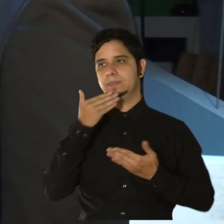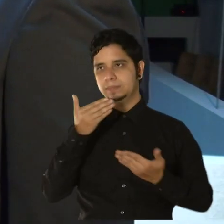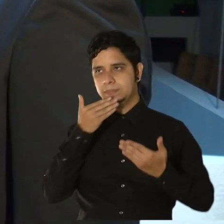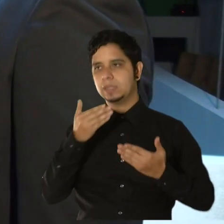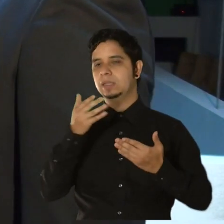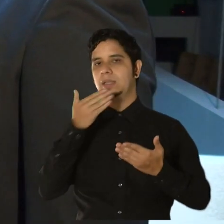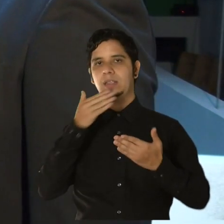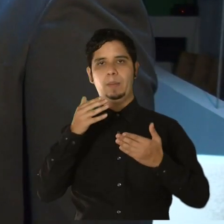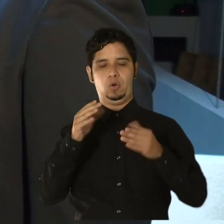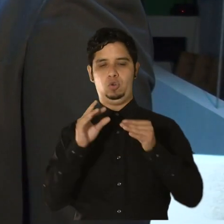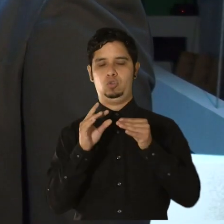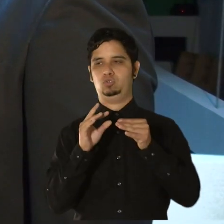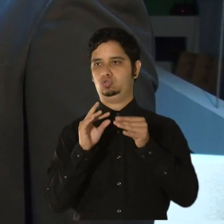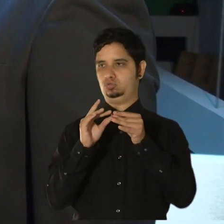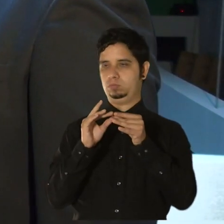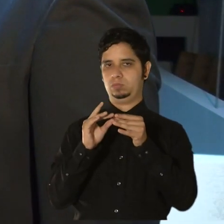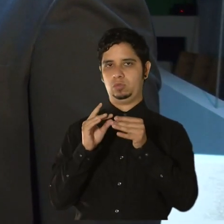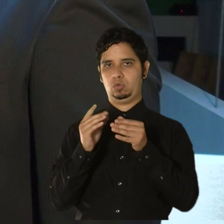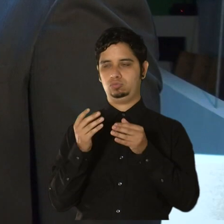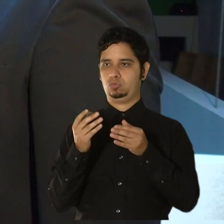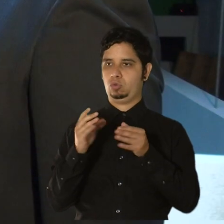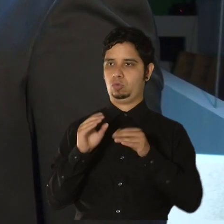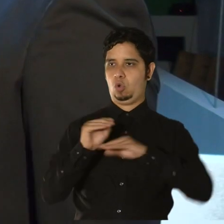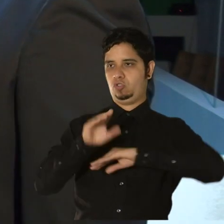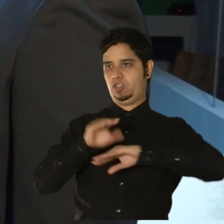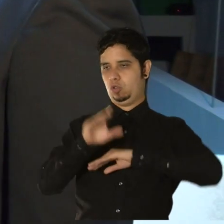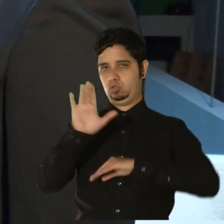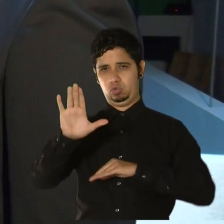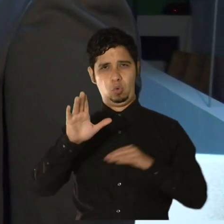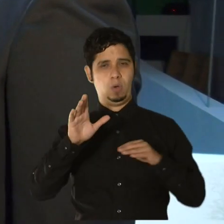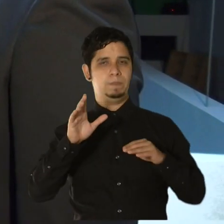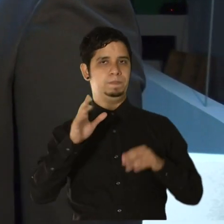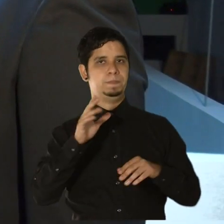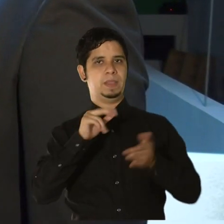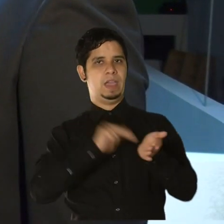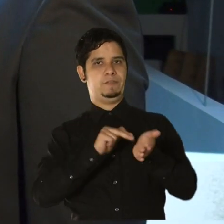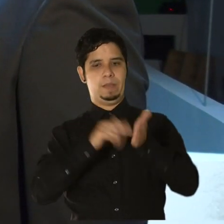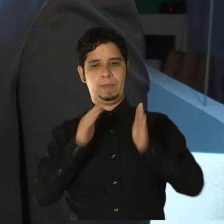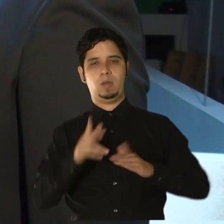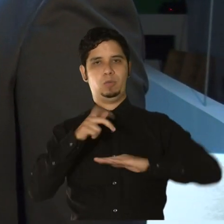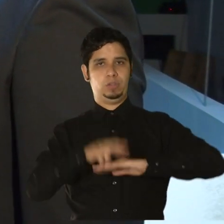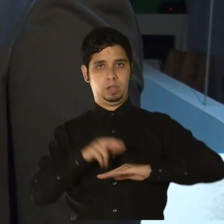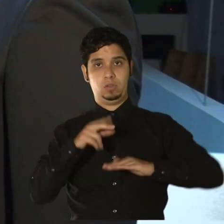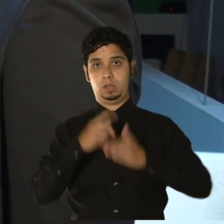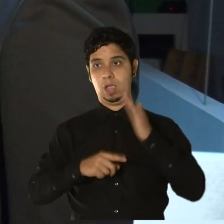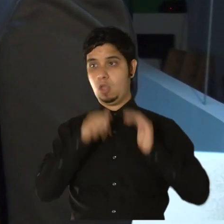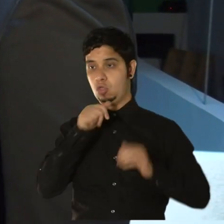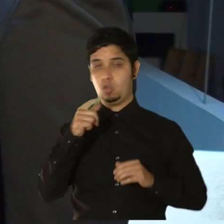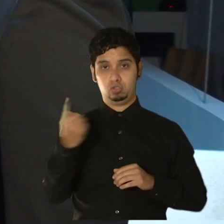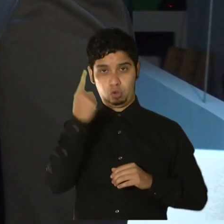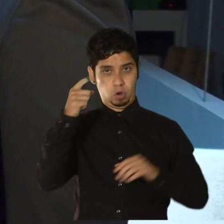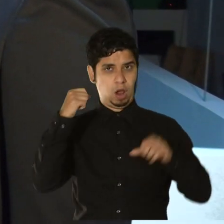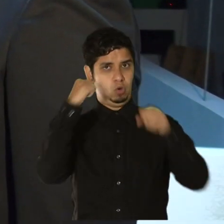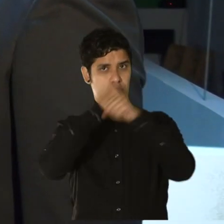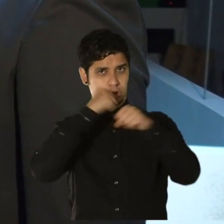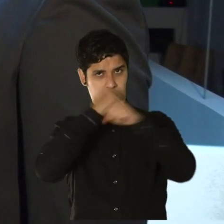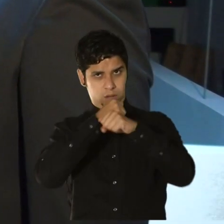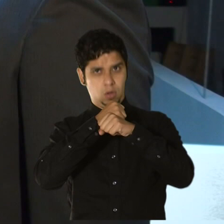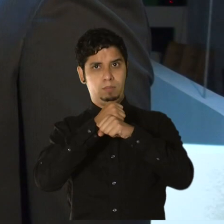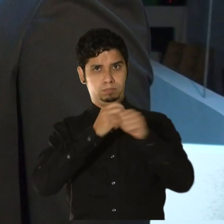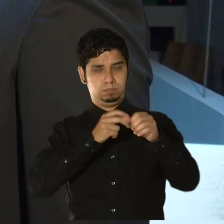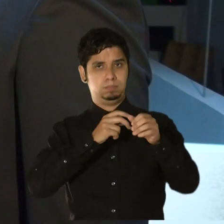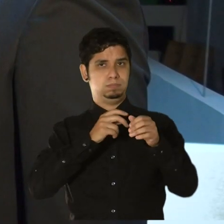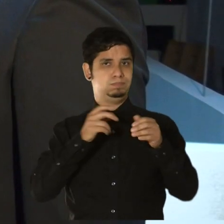valioso consejo que pues, nos ofreces como enfermero puertorriqueño que no solamente ha dado la batalla a nivel profesional, sino